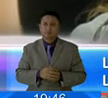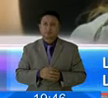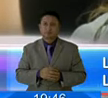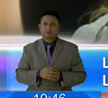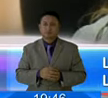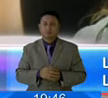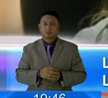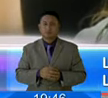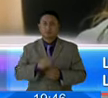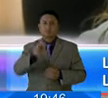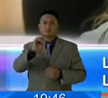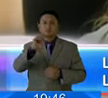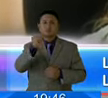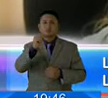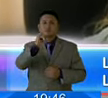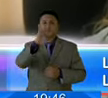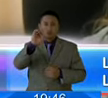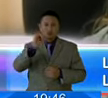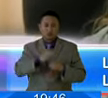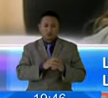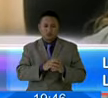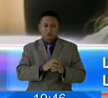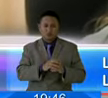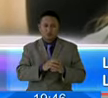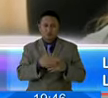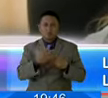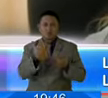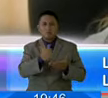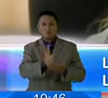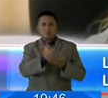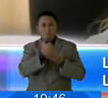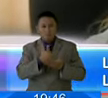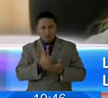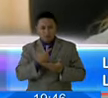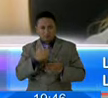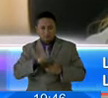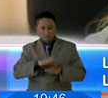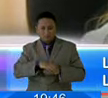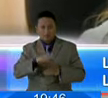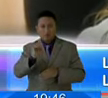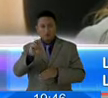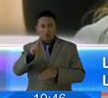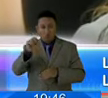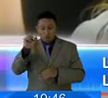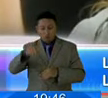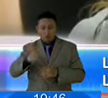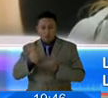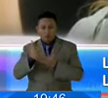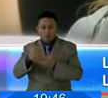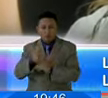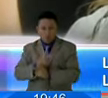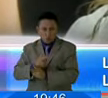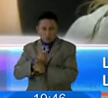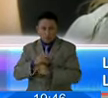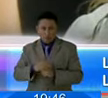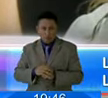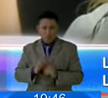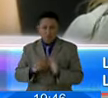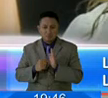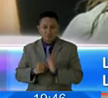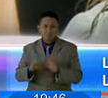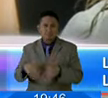ovocito actualmente es una herramienta muy útil para la preservación de la fertilidad. Está indicado